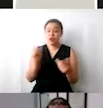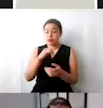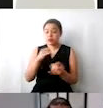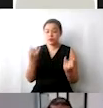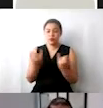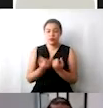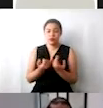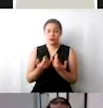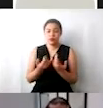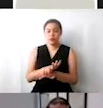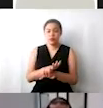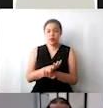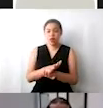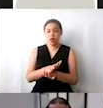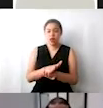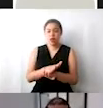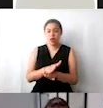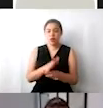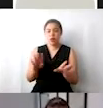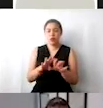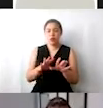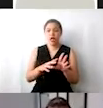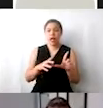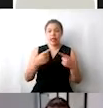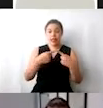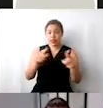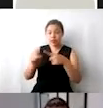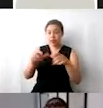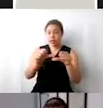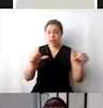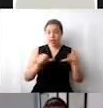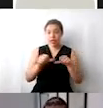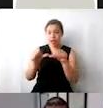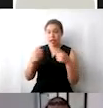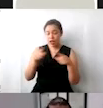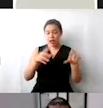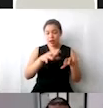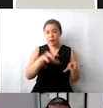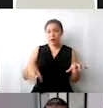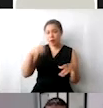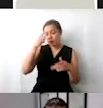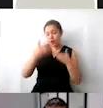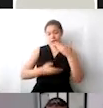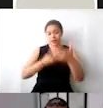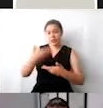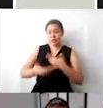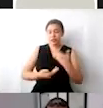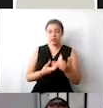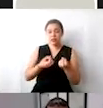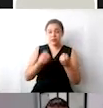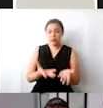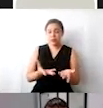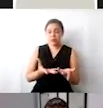la práctica a muchos sectores de prestación de servicios, si no es que prácticamente a todos los sectores de prestación